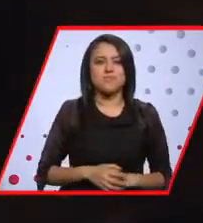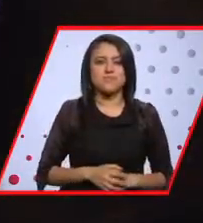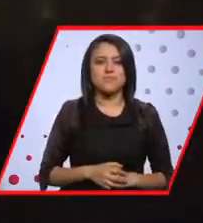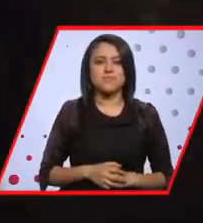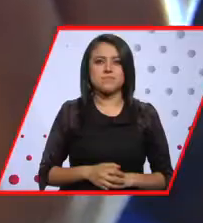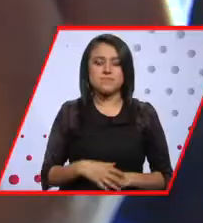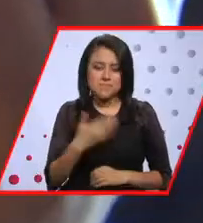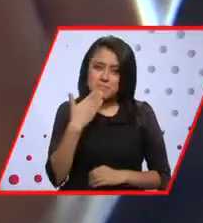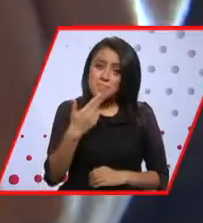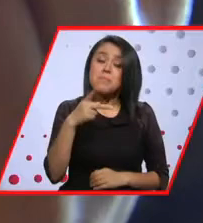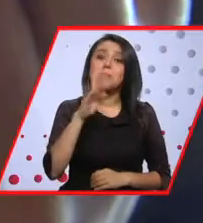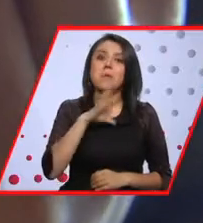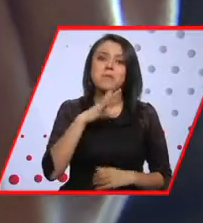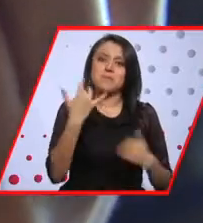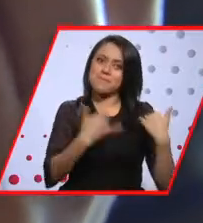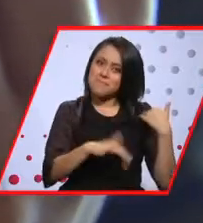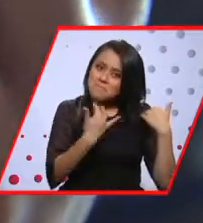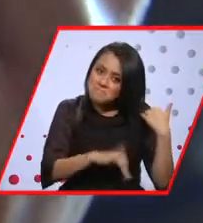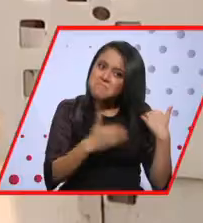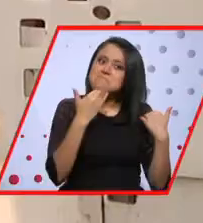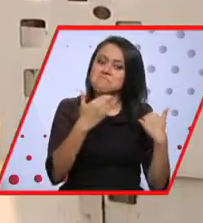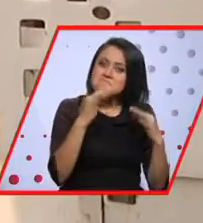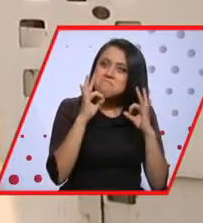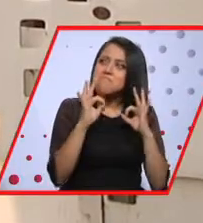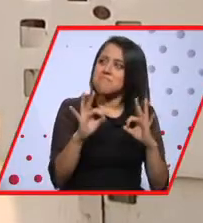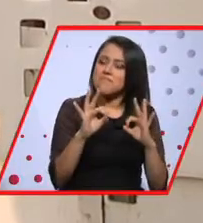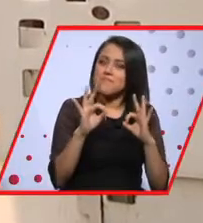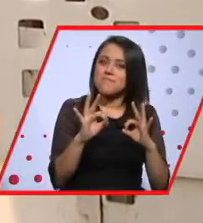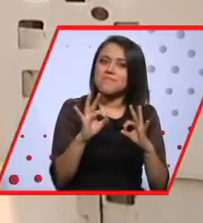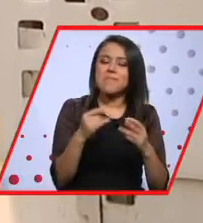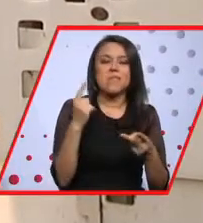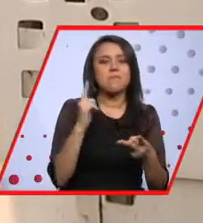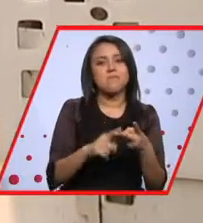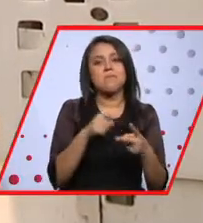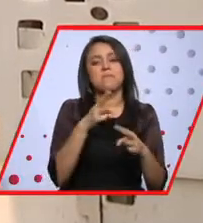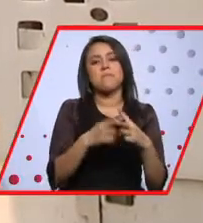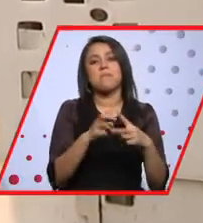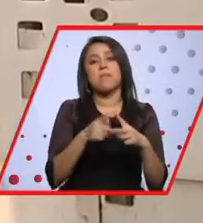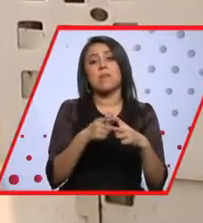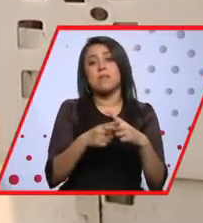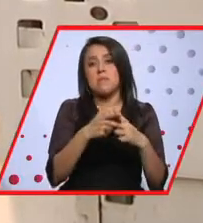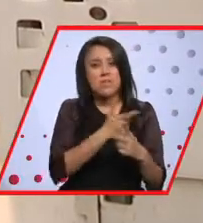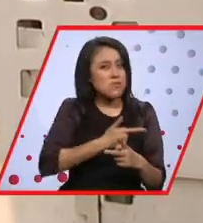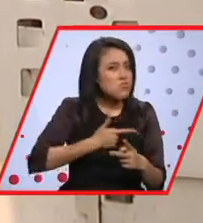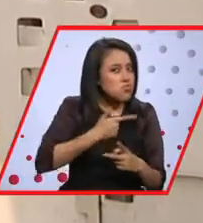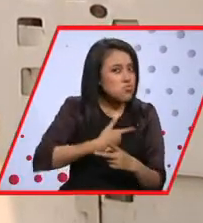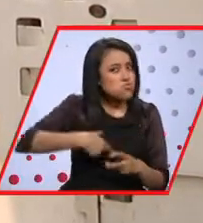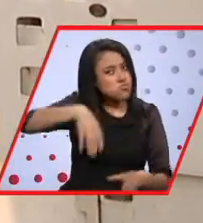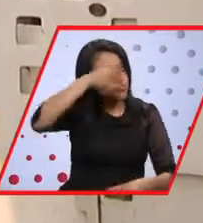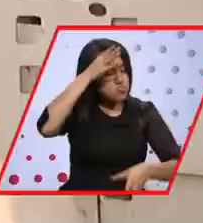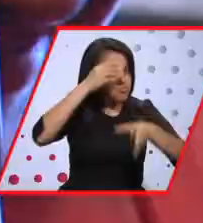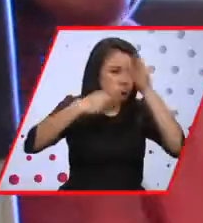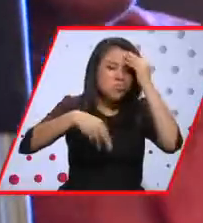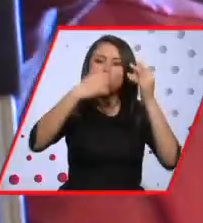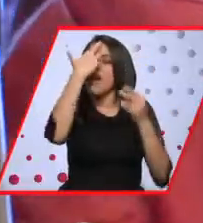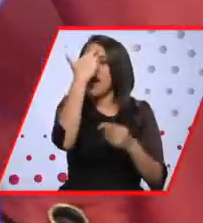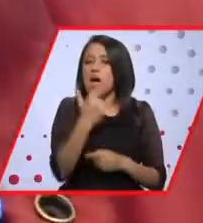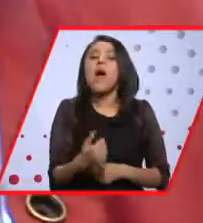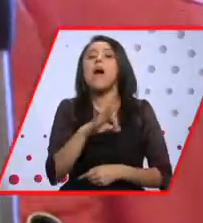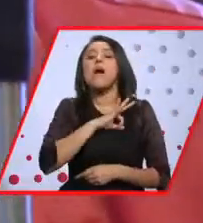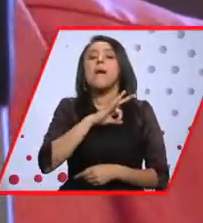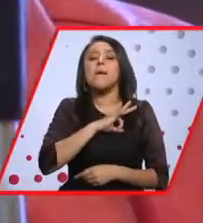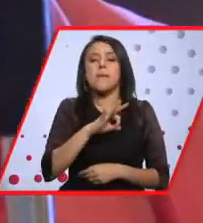Toca muy bien, la verdad no es por ser amigo, pero toca muy bien. Él, las matemáticas y varias cosas las aprende por el razonamiento. Él